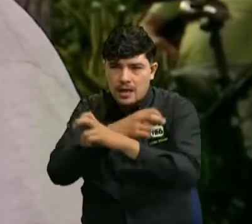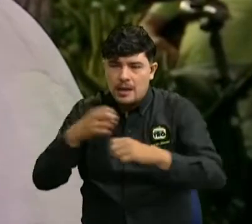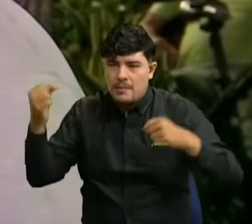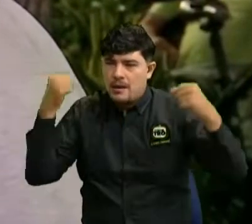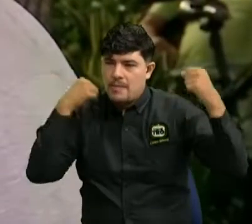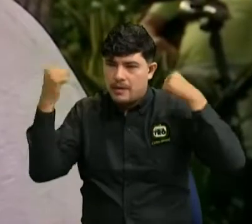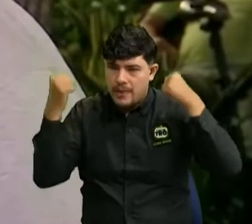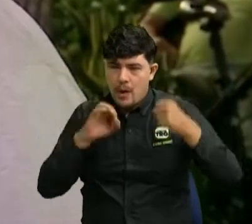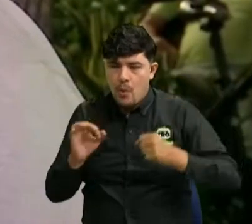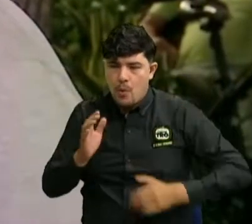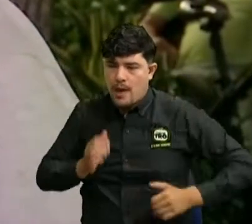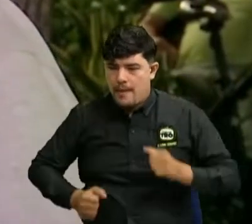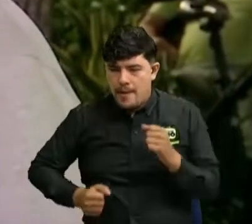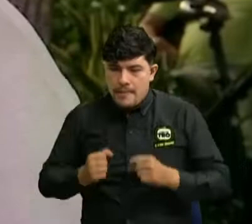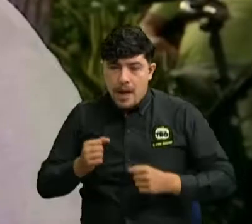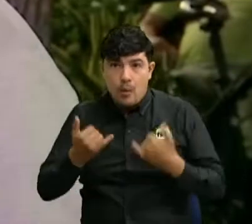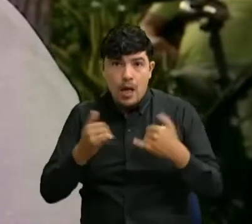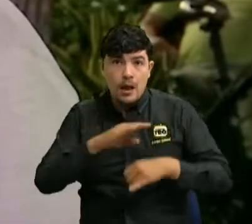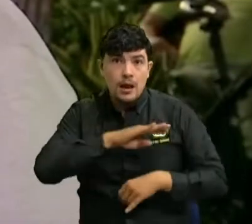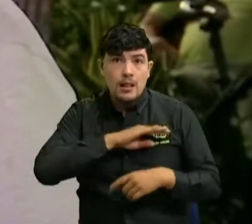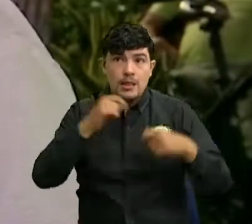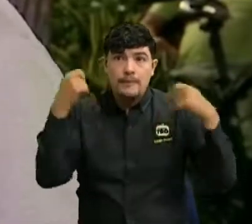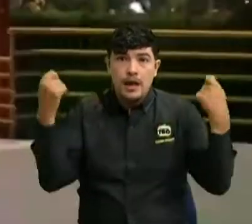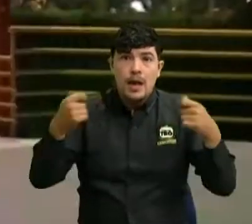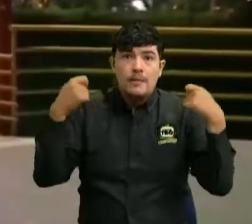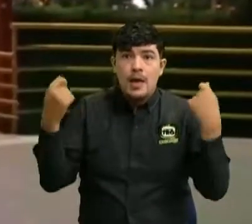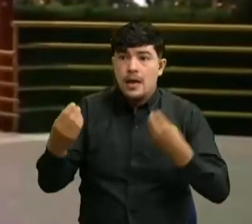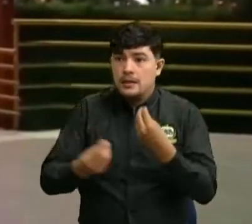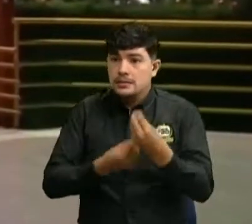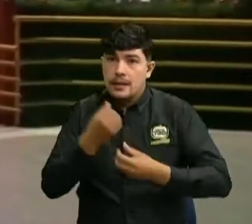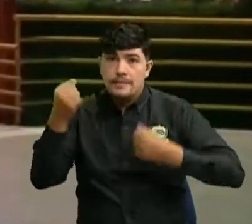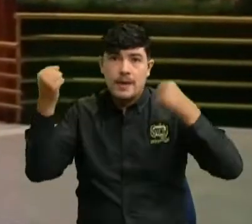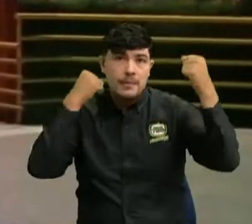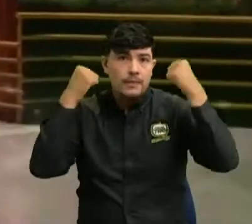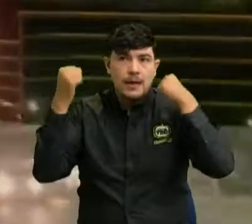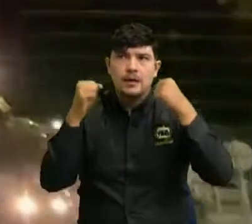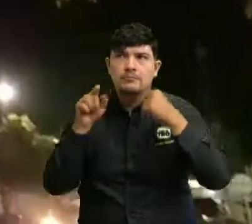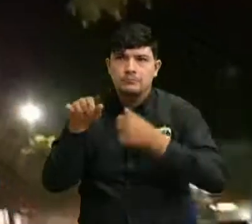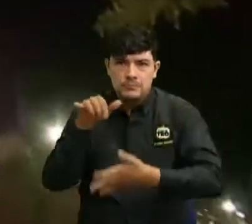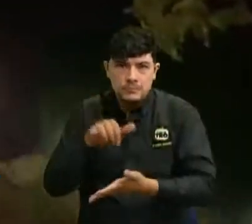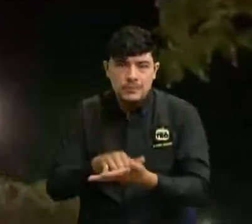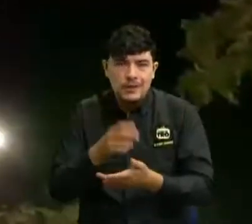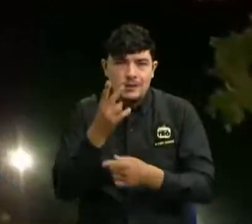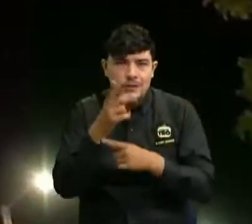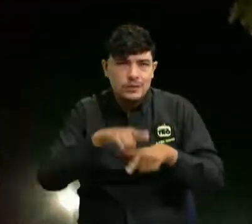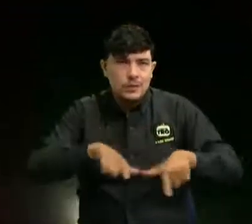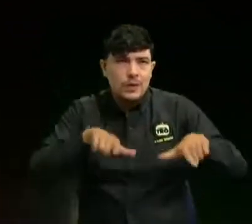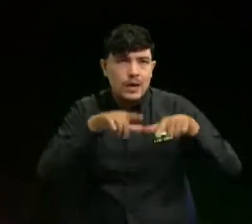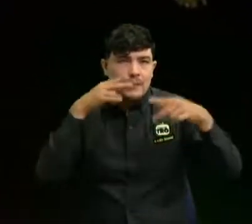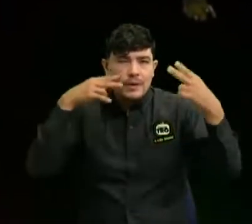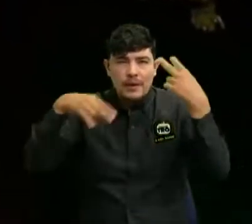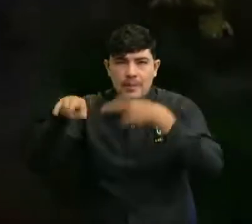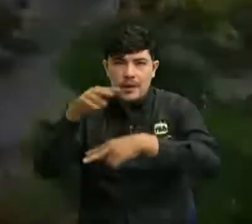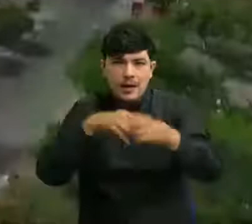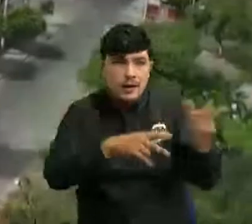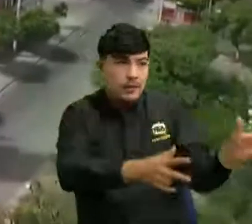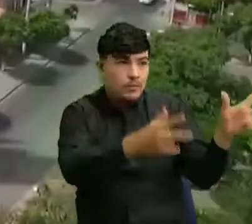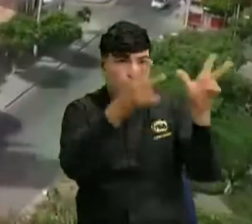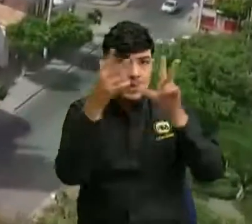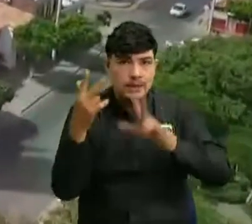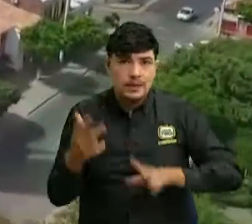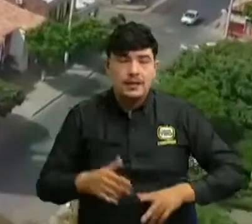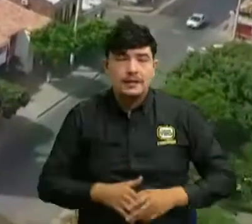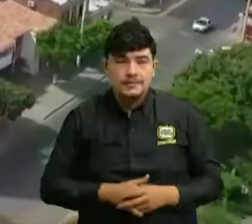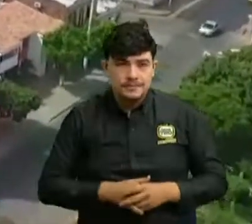ahorita que la alcaldía está promoviendo muchas cosas para hacer ejercicios. Estos dos sitios turísticos, el puente y la basílica, se ubican en el primer barrio